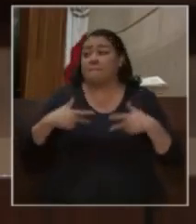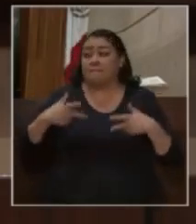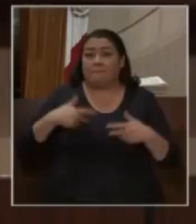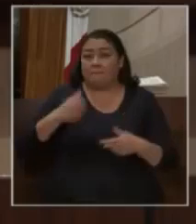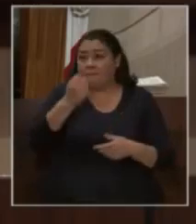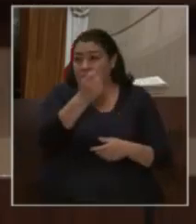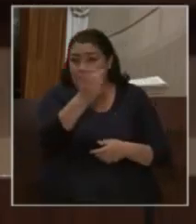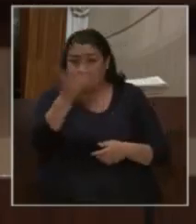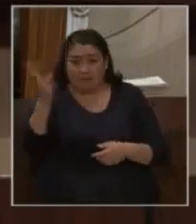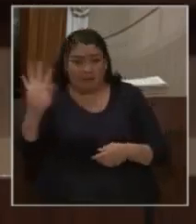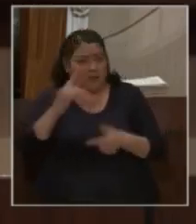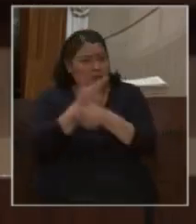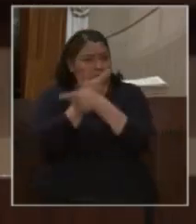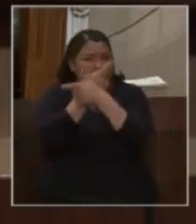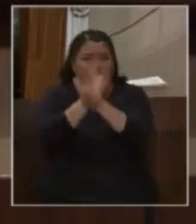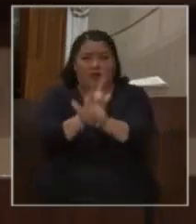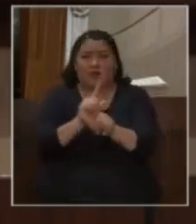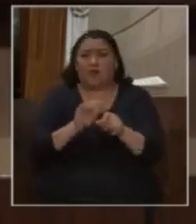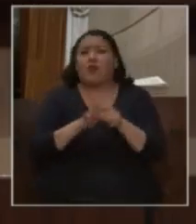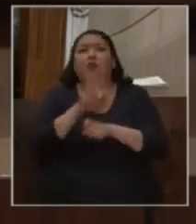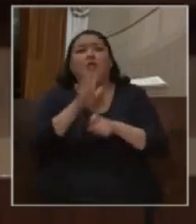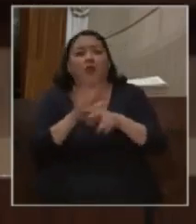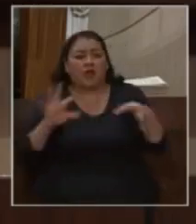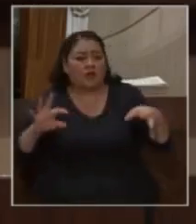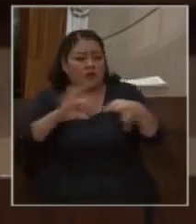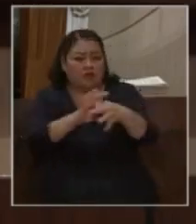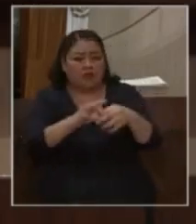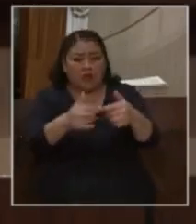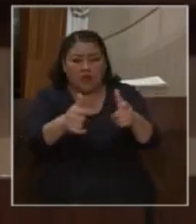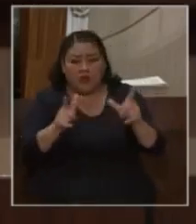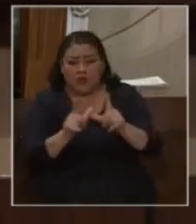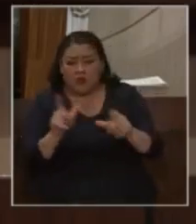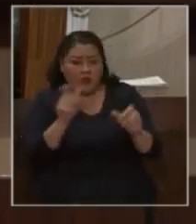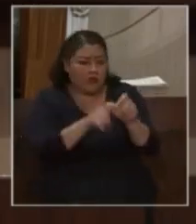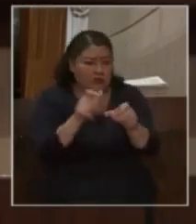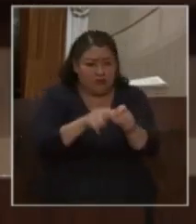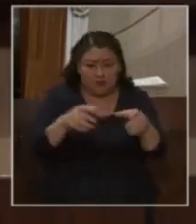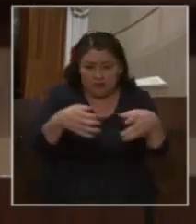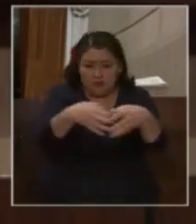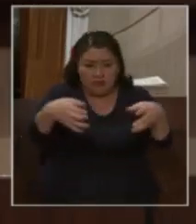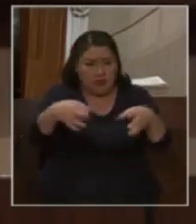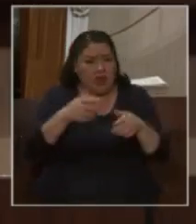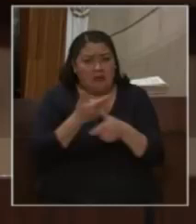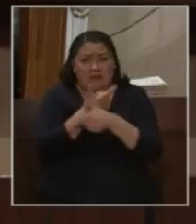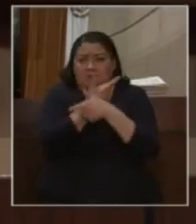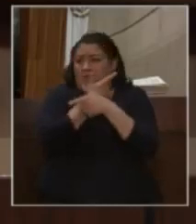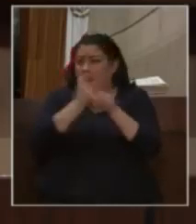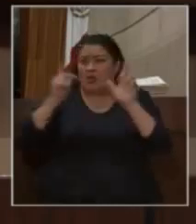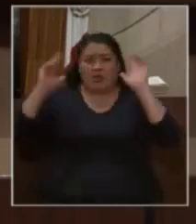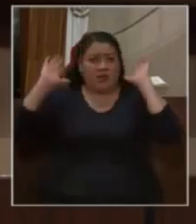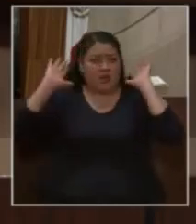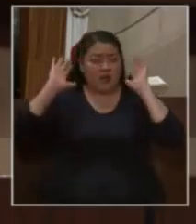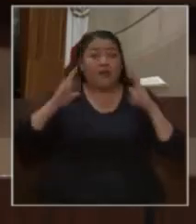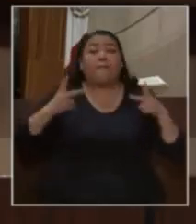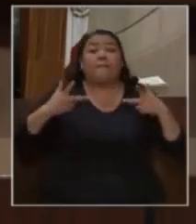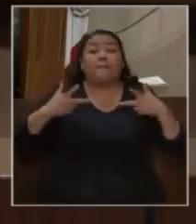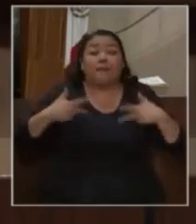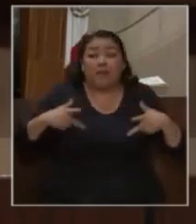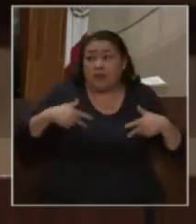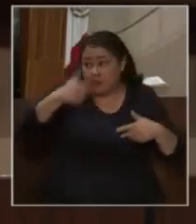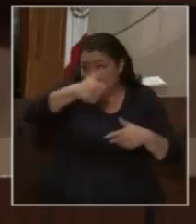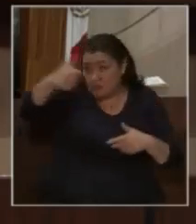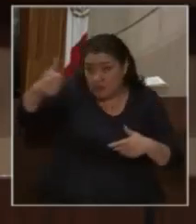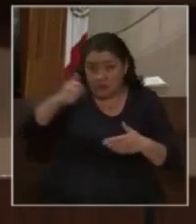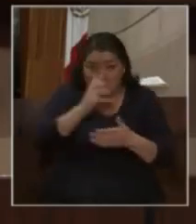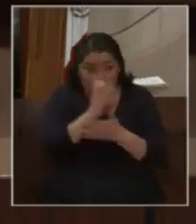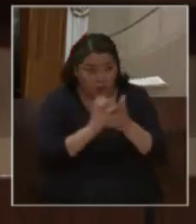personas para asociarse con un fin lícito y celebrar todo tipo de contratos en el ámbito de su esfera